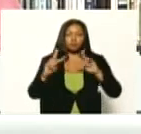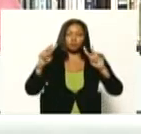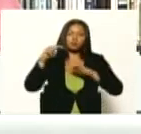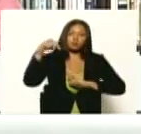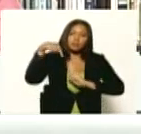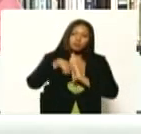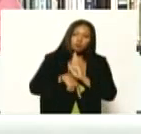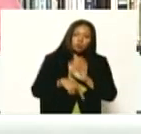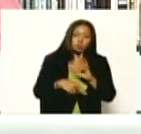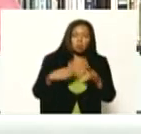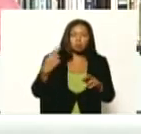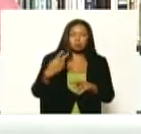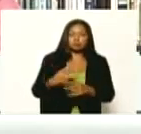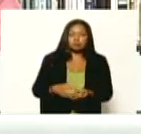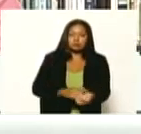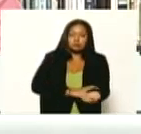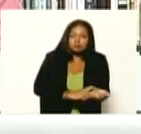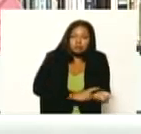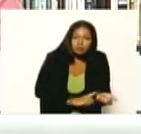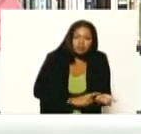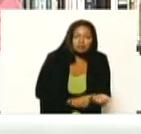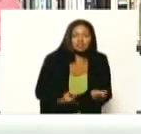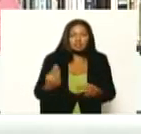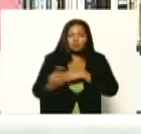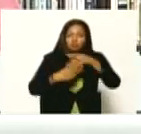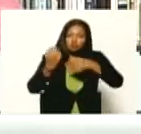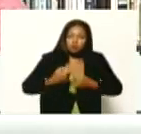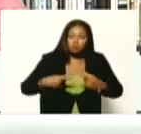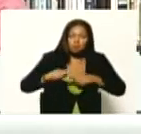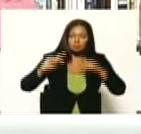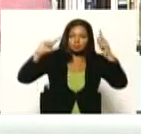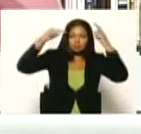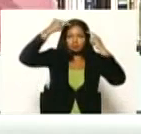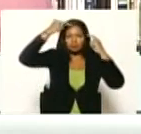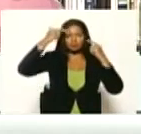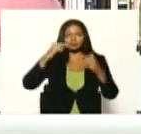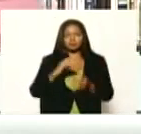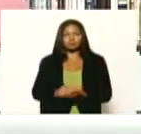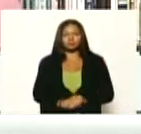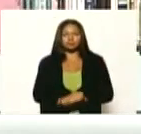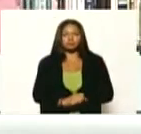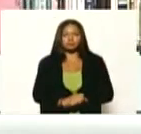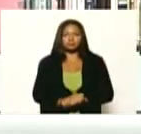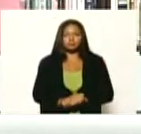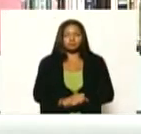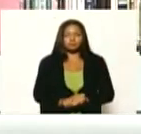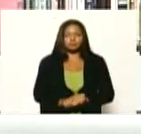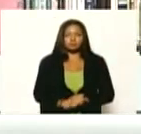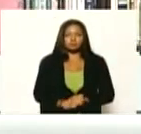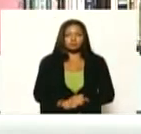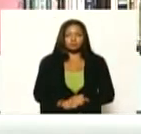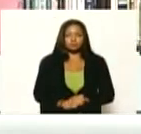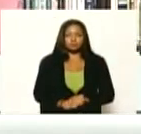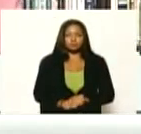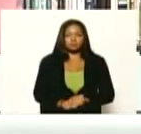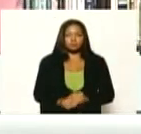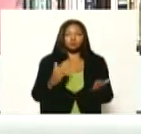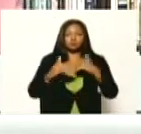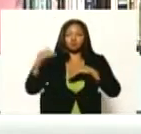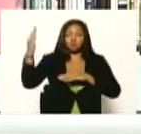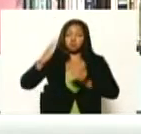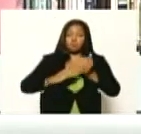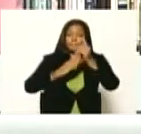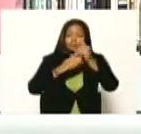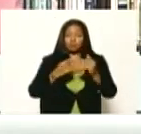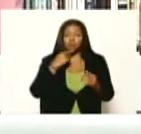profundos, rebeldes y revolucionarios de Hugo Rafael Chávez Frías, nuestro comandante supremo? Hemos